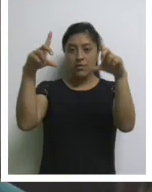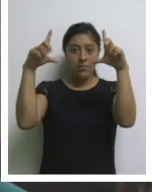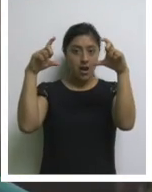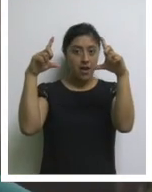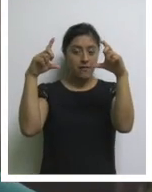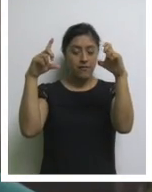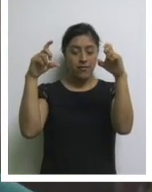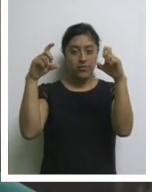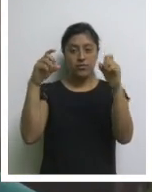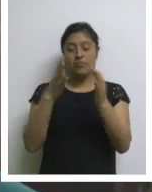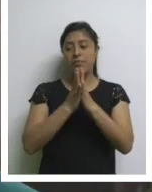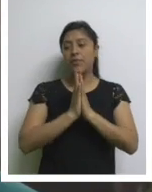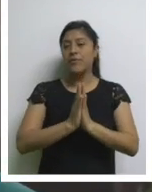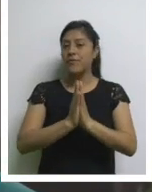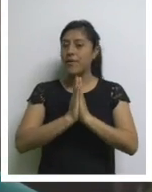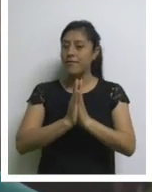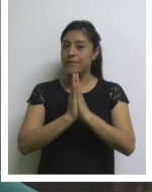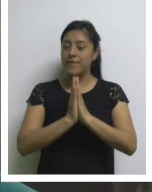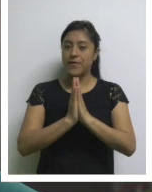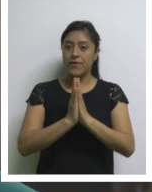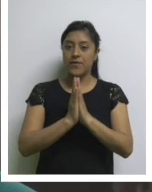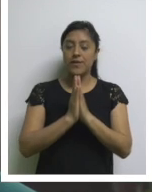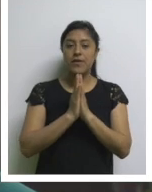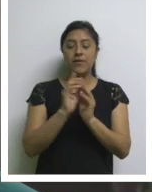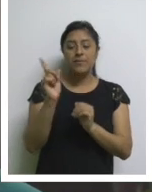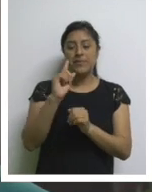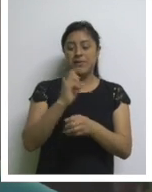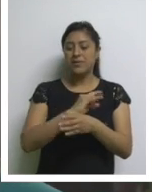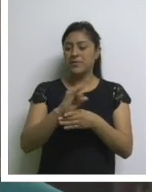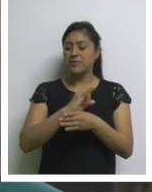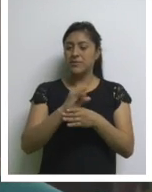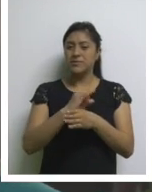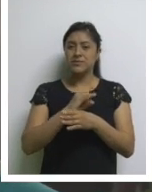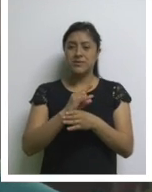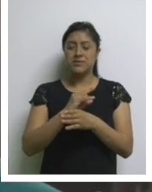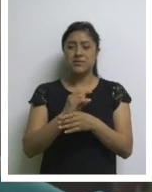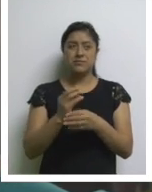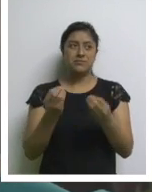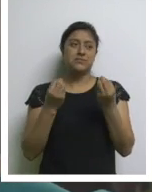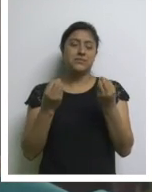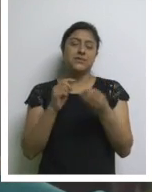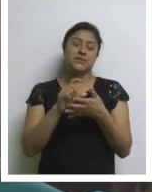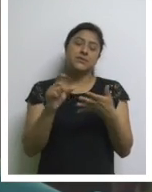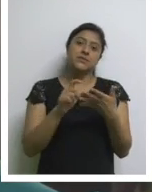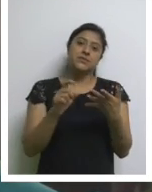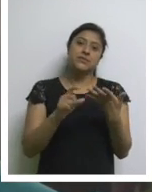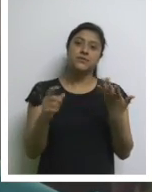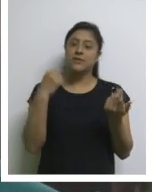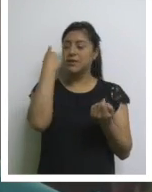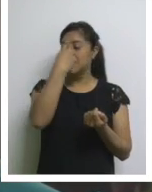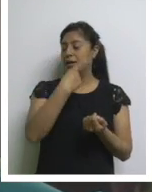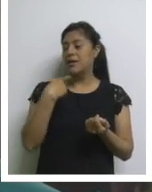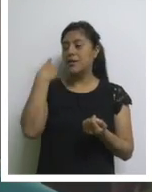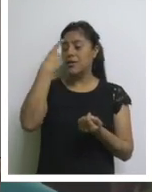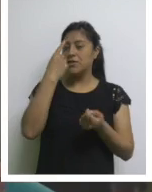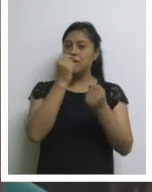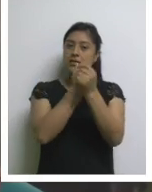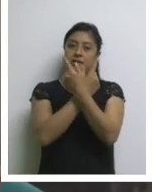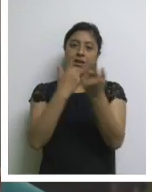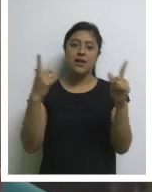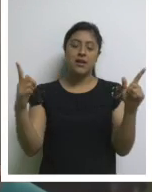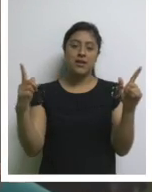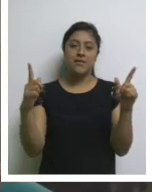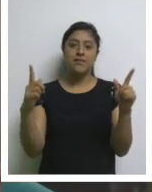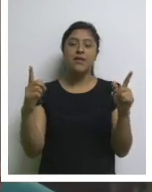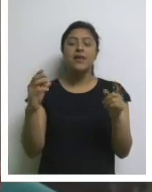ahí sentados, ¿verdad? Entonces dentro de las recomendaciones es de que no utilicen mayor cosa para la fotografía, o sea que